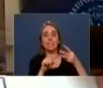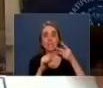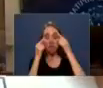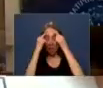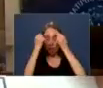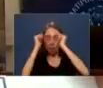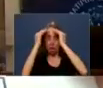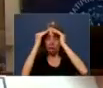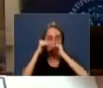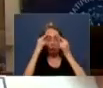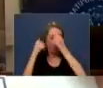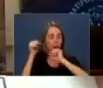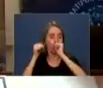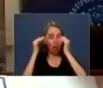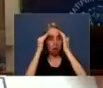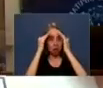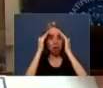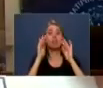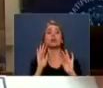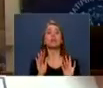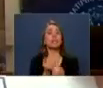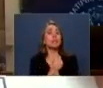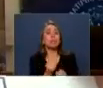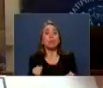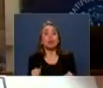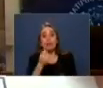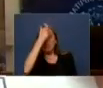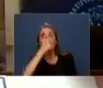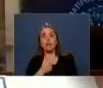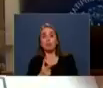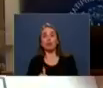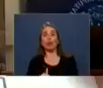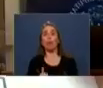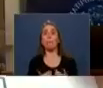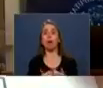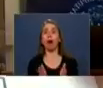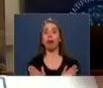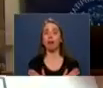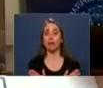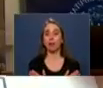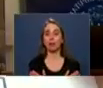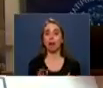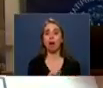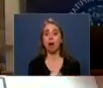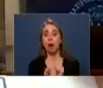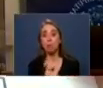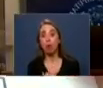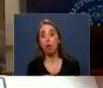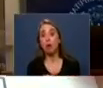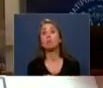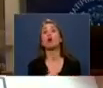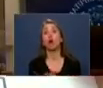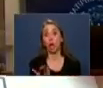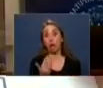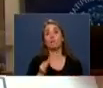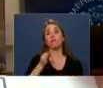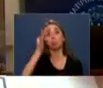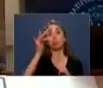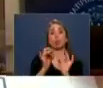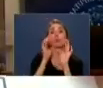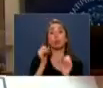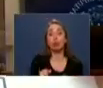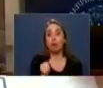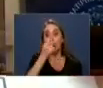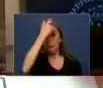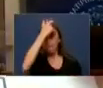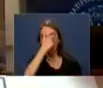del tema del retiro, pero eso no significa que vaya a ser presidente de Chile. Y todas las cosas que ella dice no las cumple, en todo orden